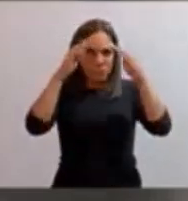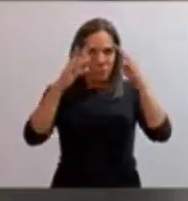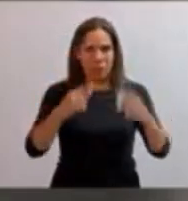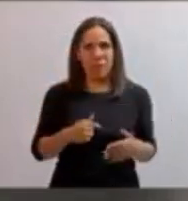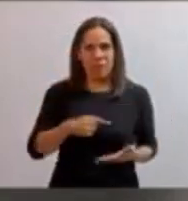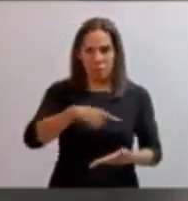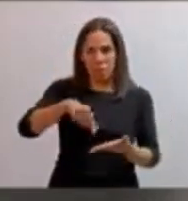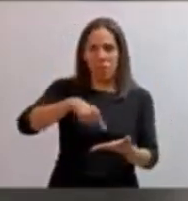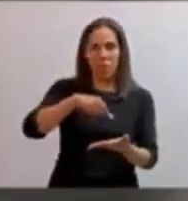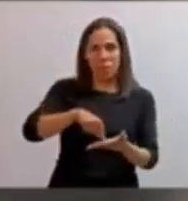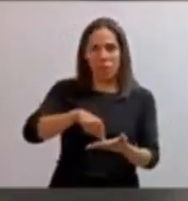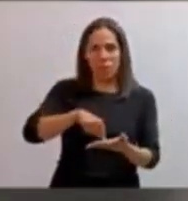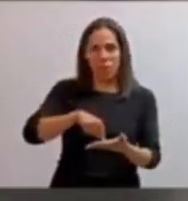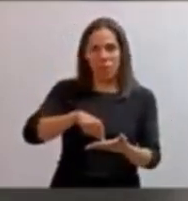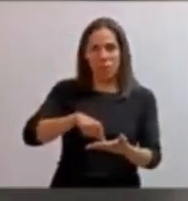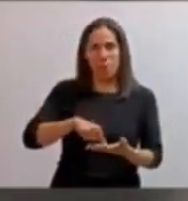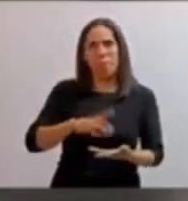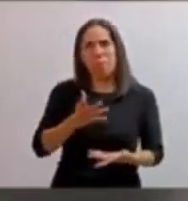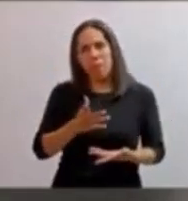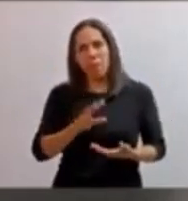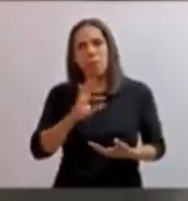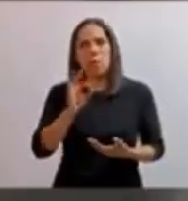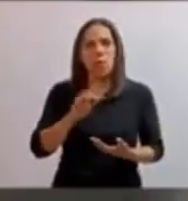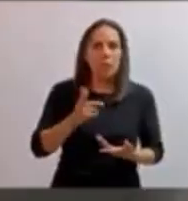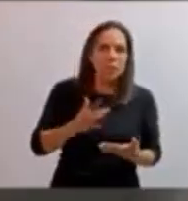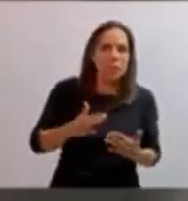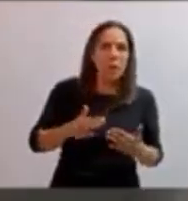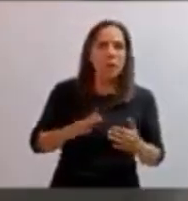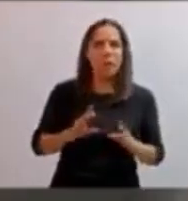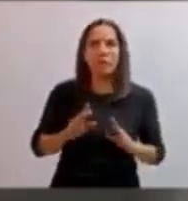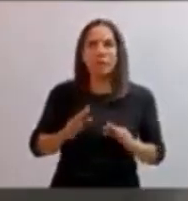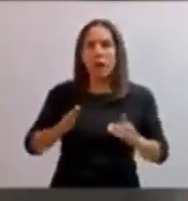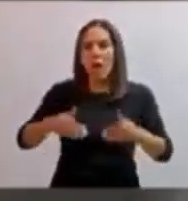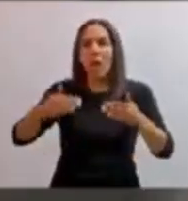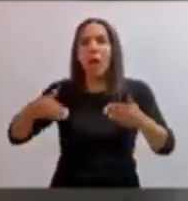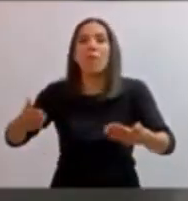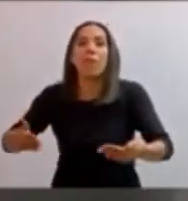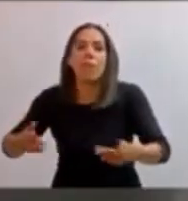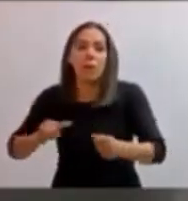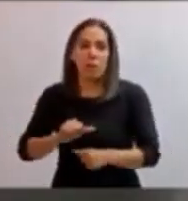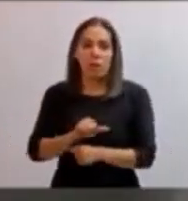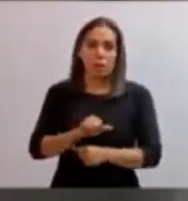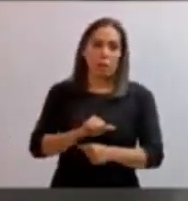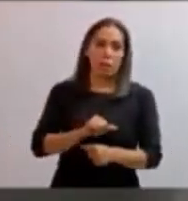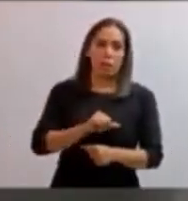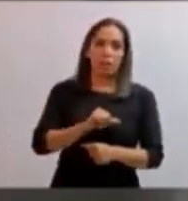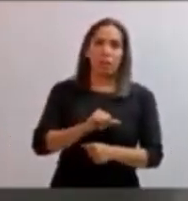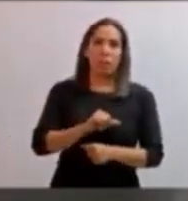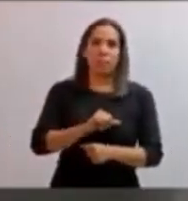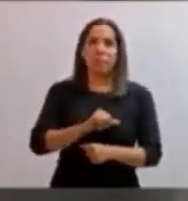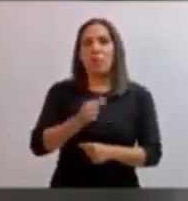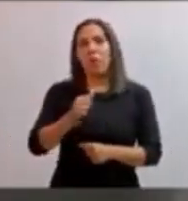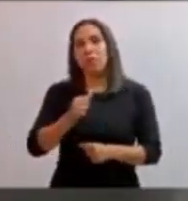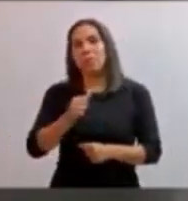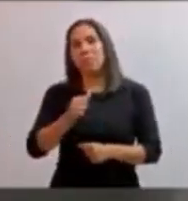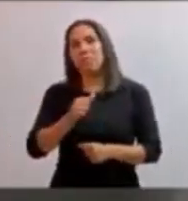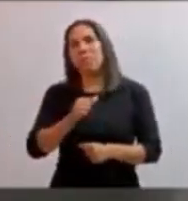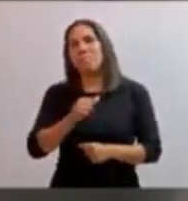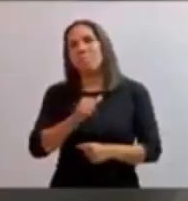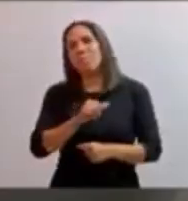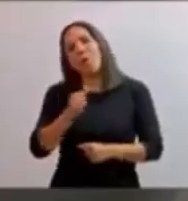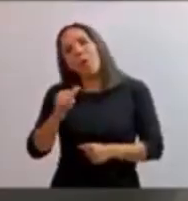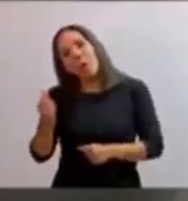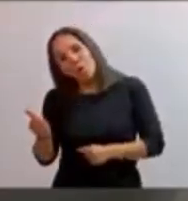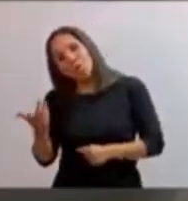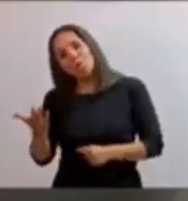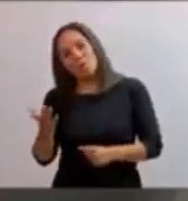o en relación con las formas y las maneras en las que el niño o la niña expresa, ¿no?, los aprendizajes